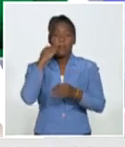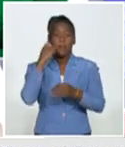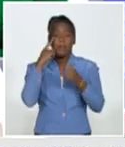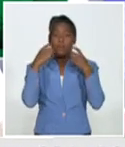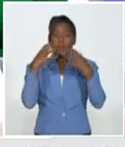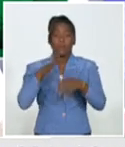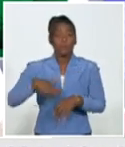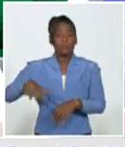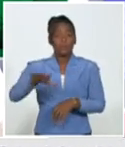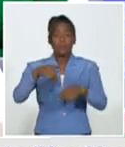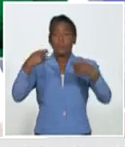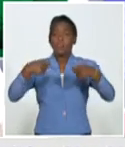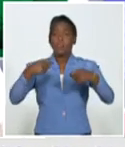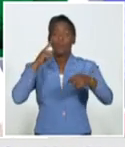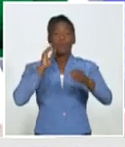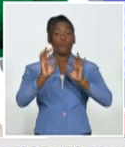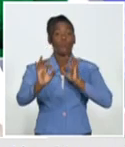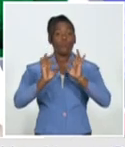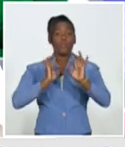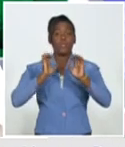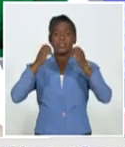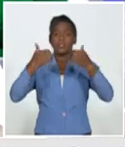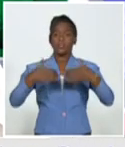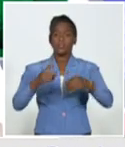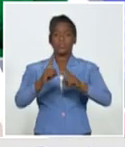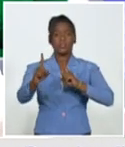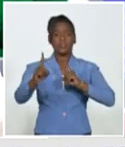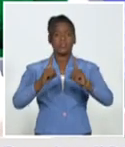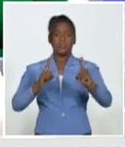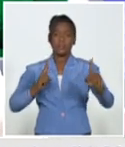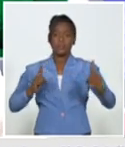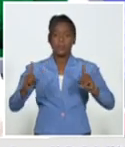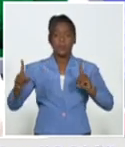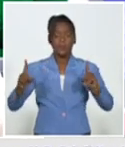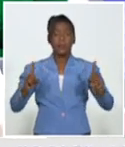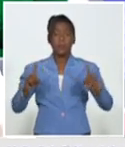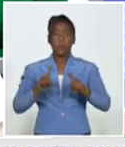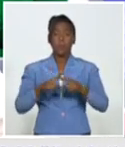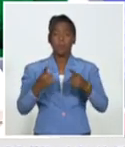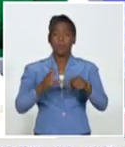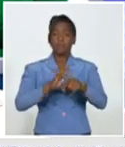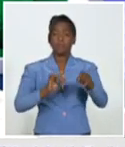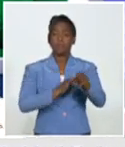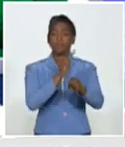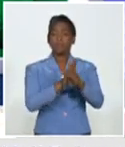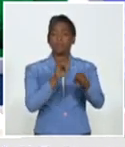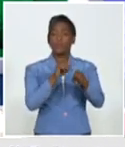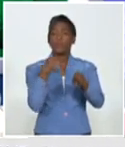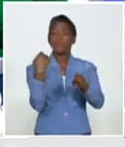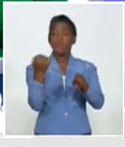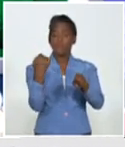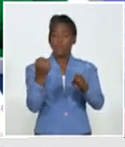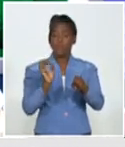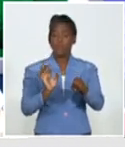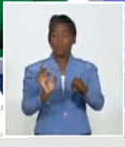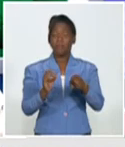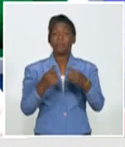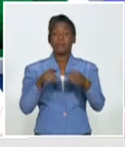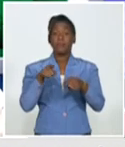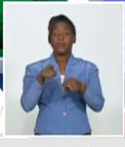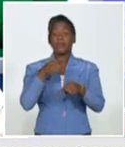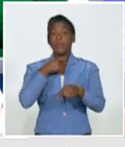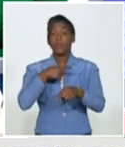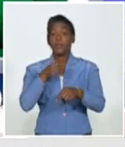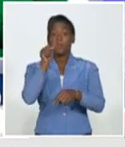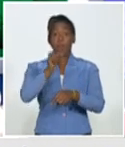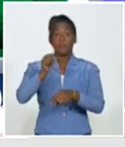protegiéndonos con los medios que tenemos y sobre todo las personas, y ya nos